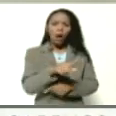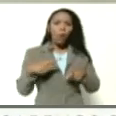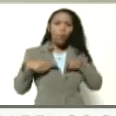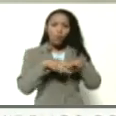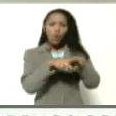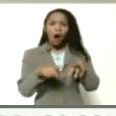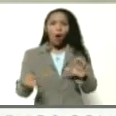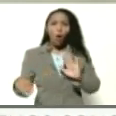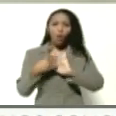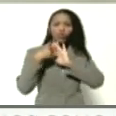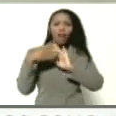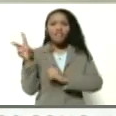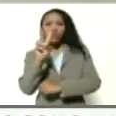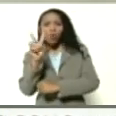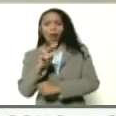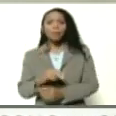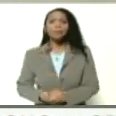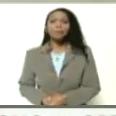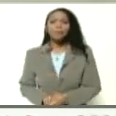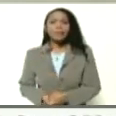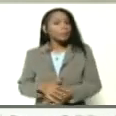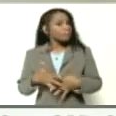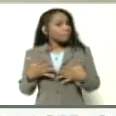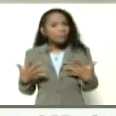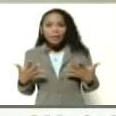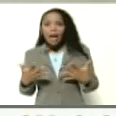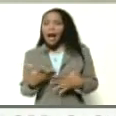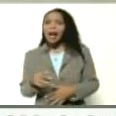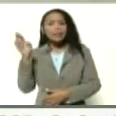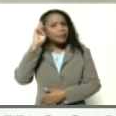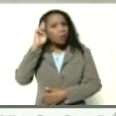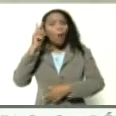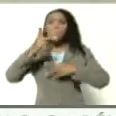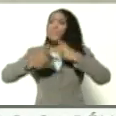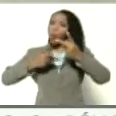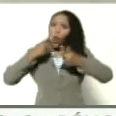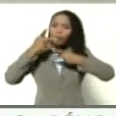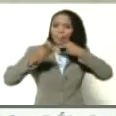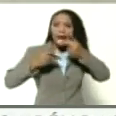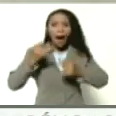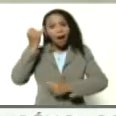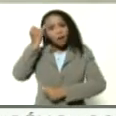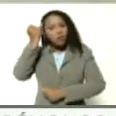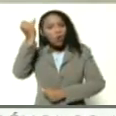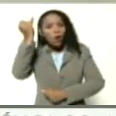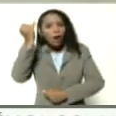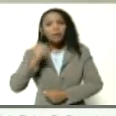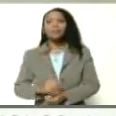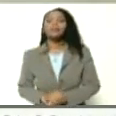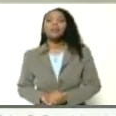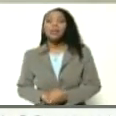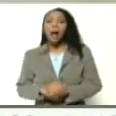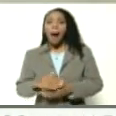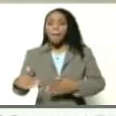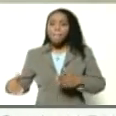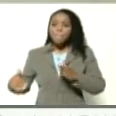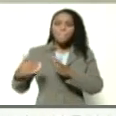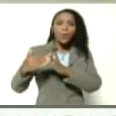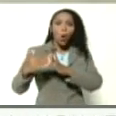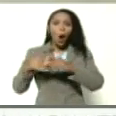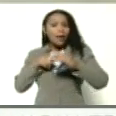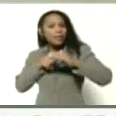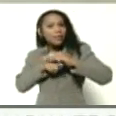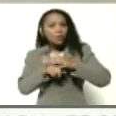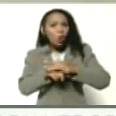unilaterales contra Venezuela, que, por razones políticas e ideológicas, obstaculizan el acceso